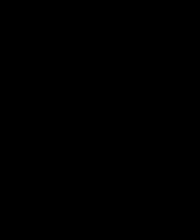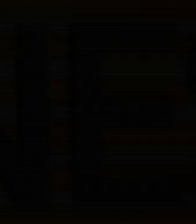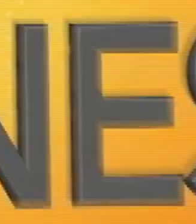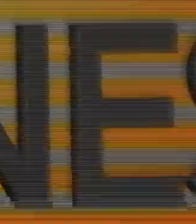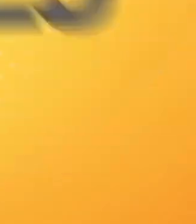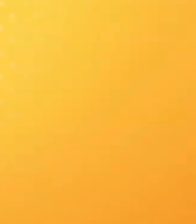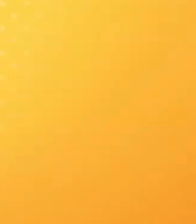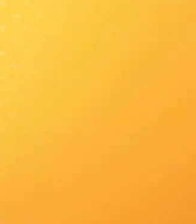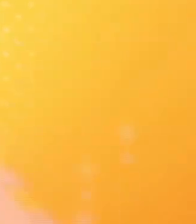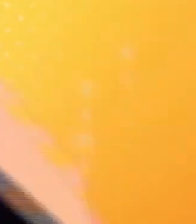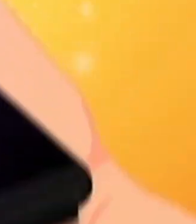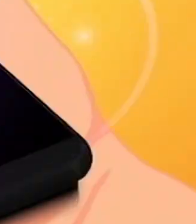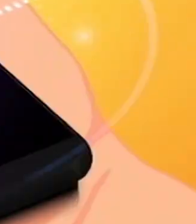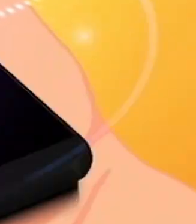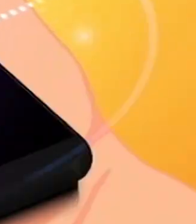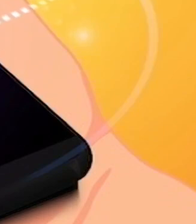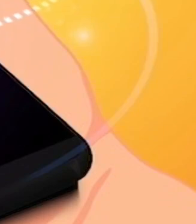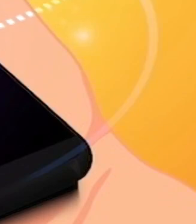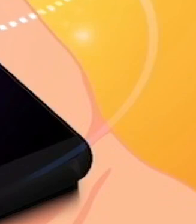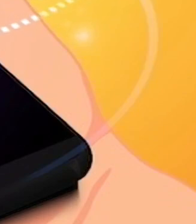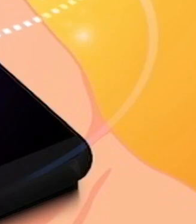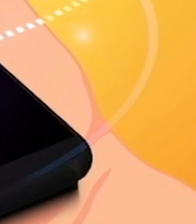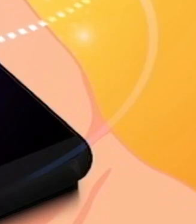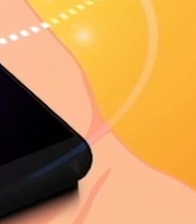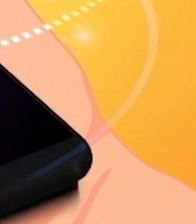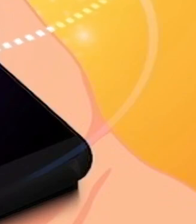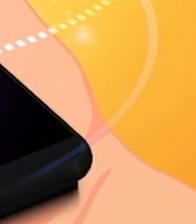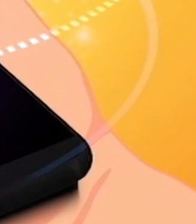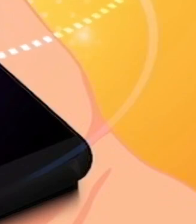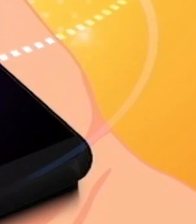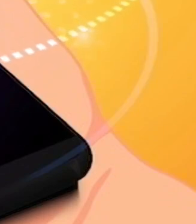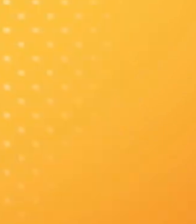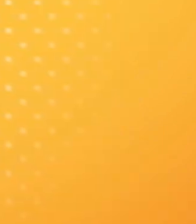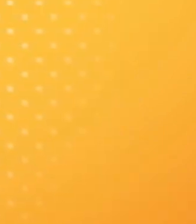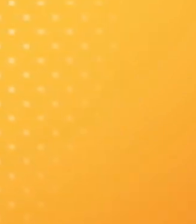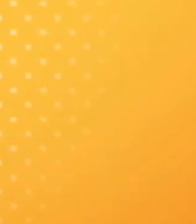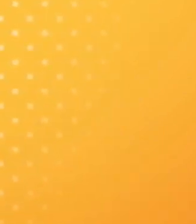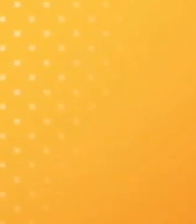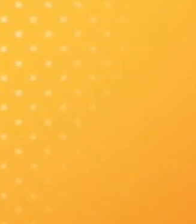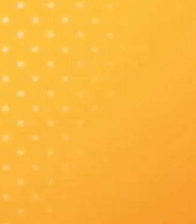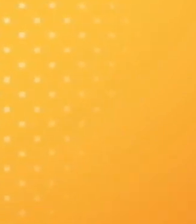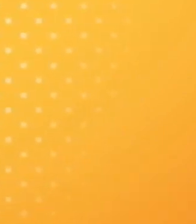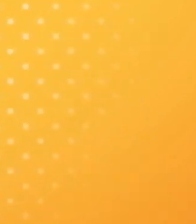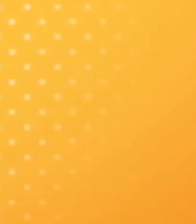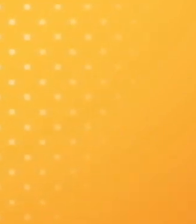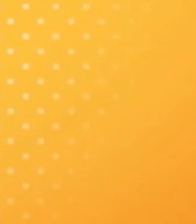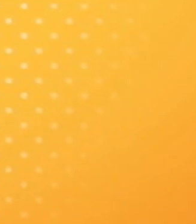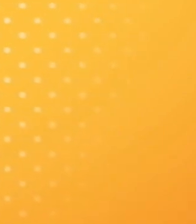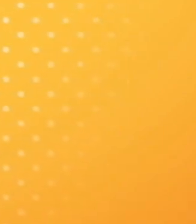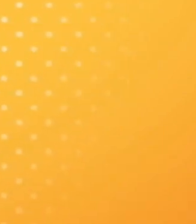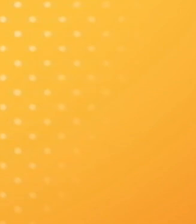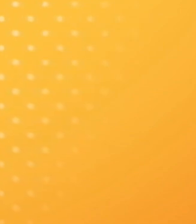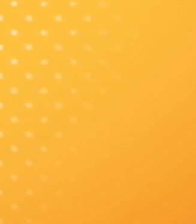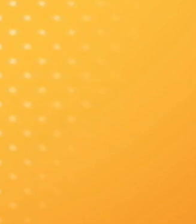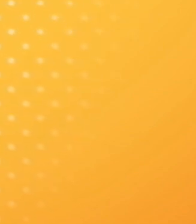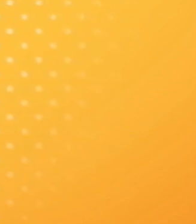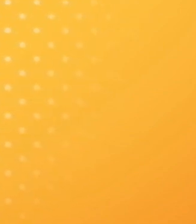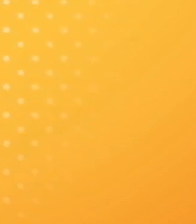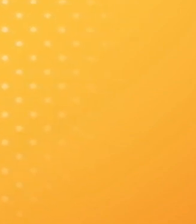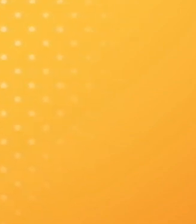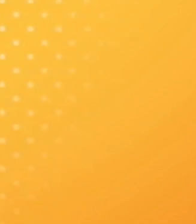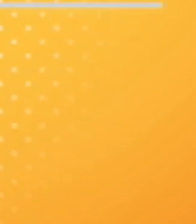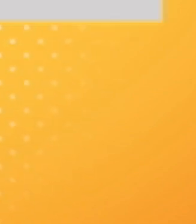Las autoridades ya comenzaron a pagar salarios a funcionarios y pensiones en rublos, la moneda rusa, aunque reconocen que el